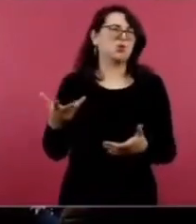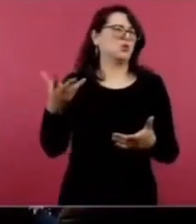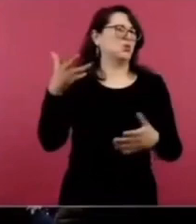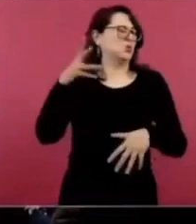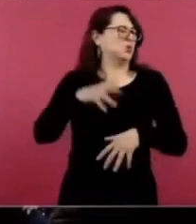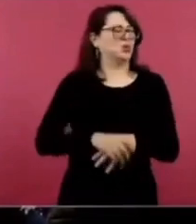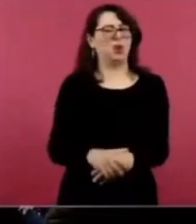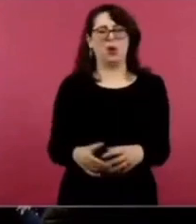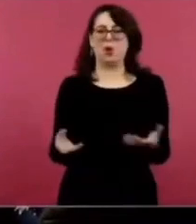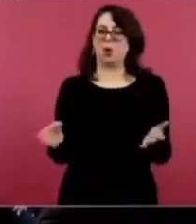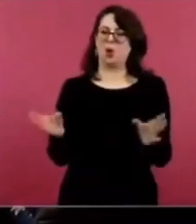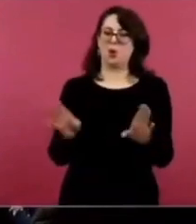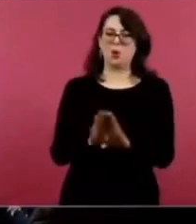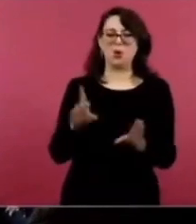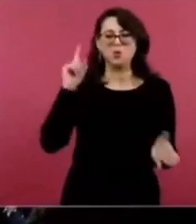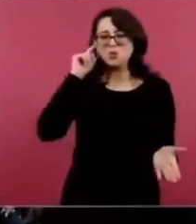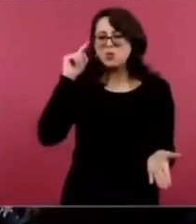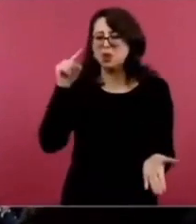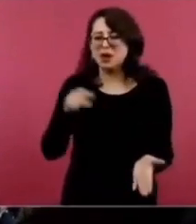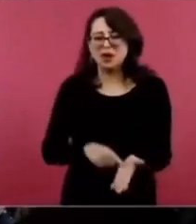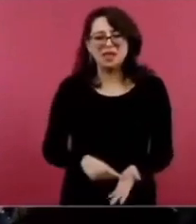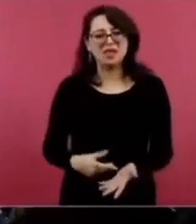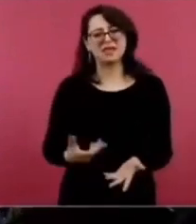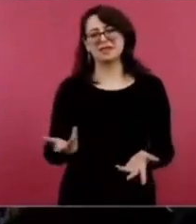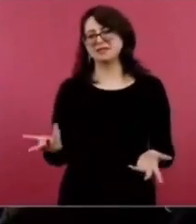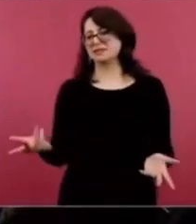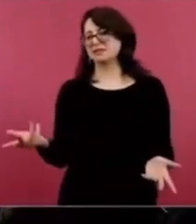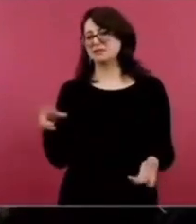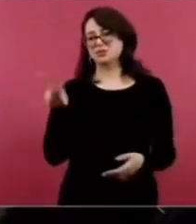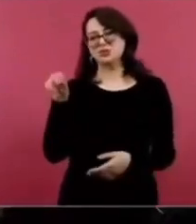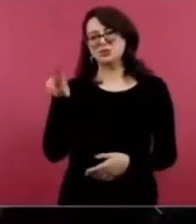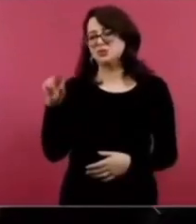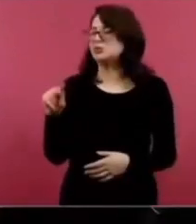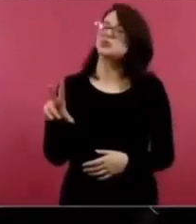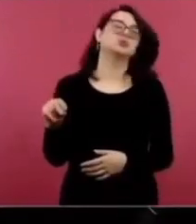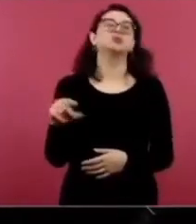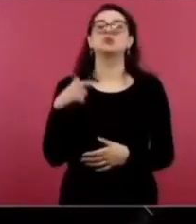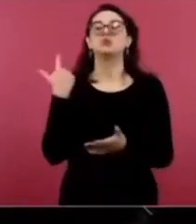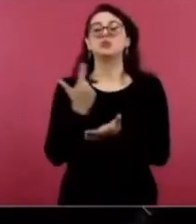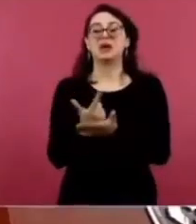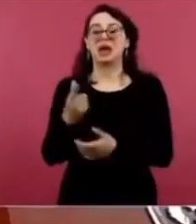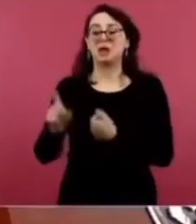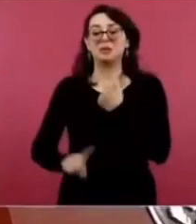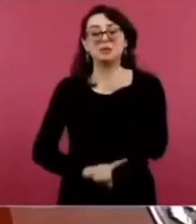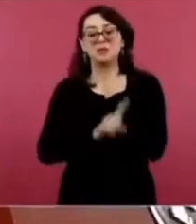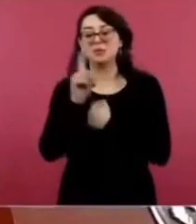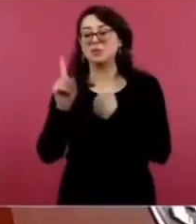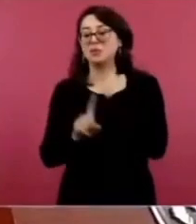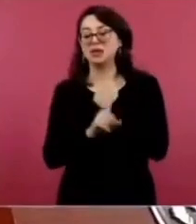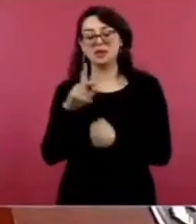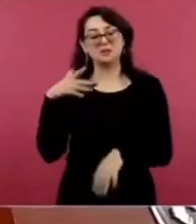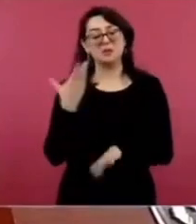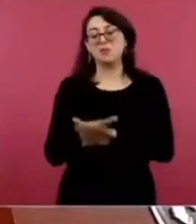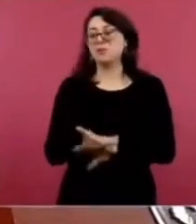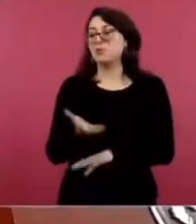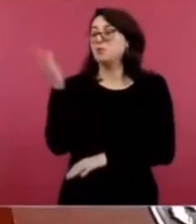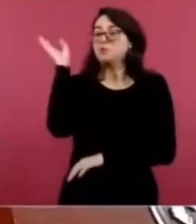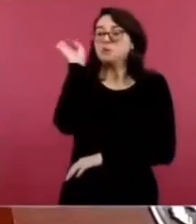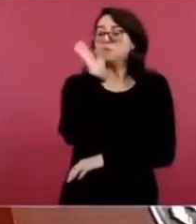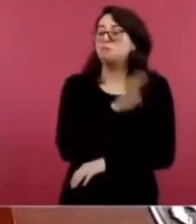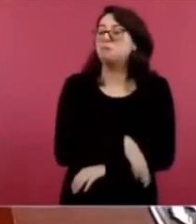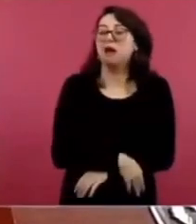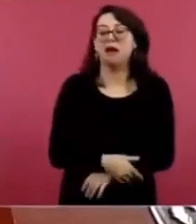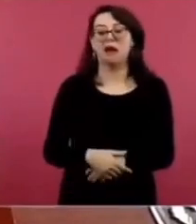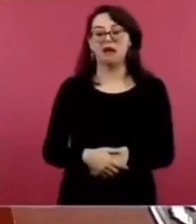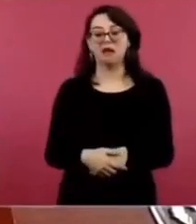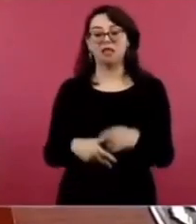Porque también, pues aquí están los medios de información, o hay el mayor